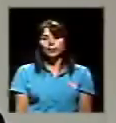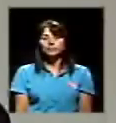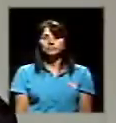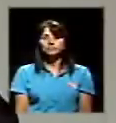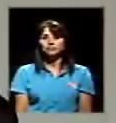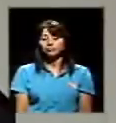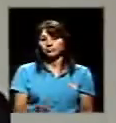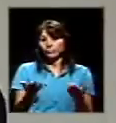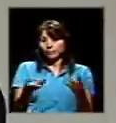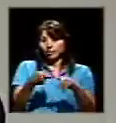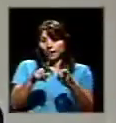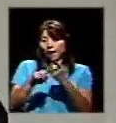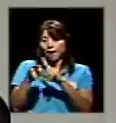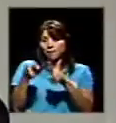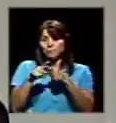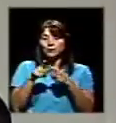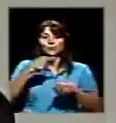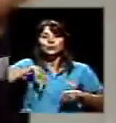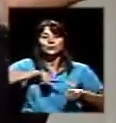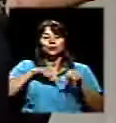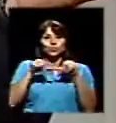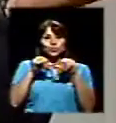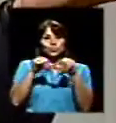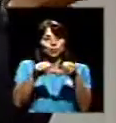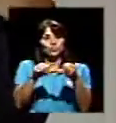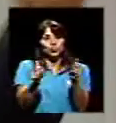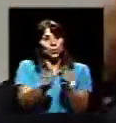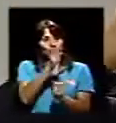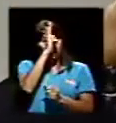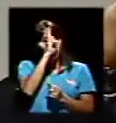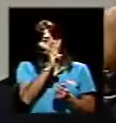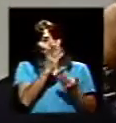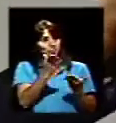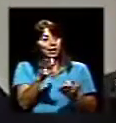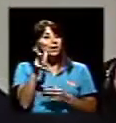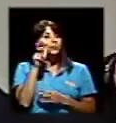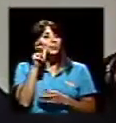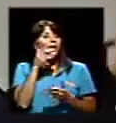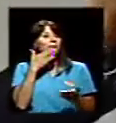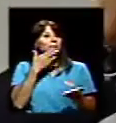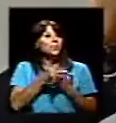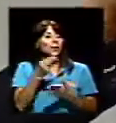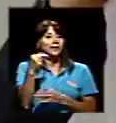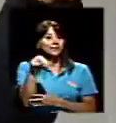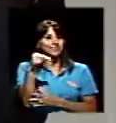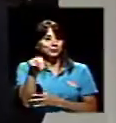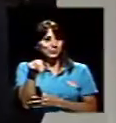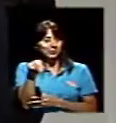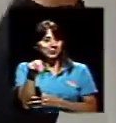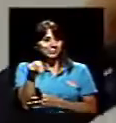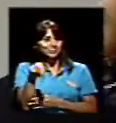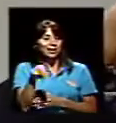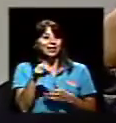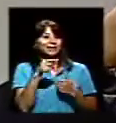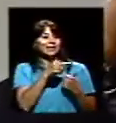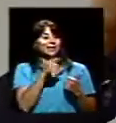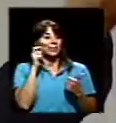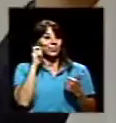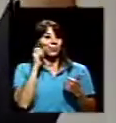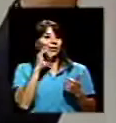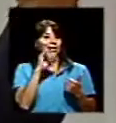Continuamos, amigas y amigos, con el privilegio de escuchar las buenas nuevas de doña Ileana y de don